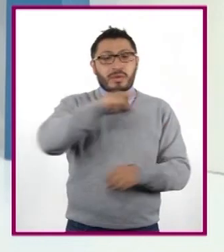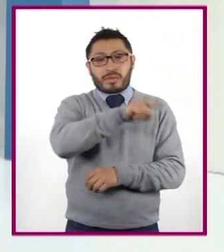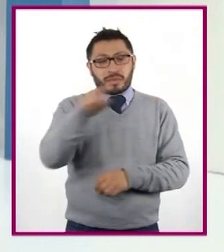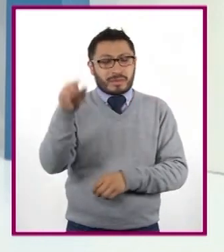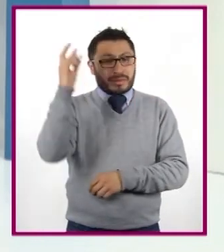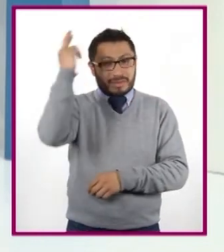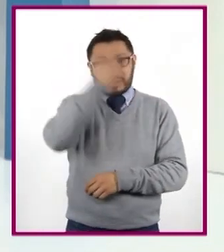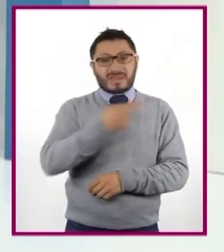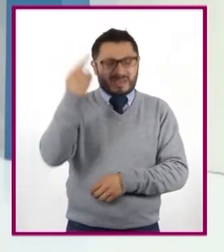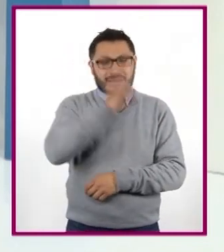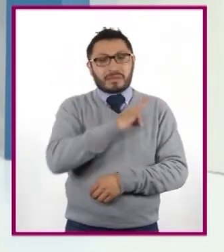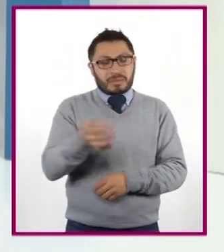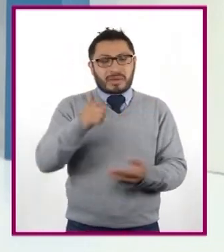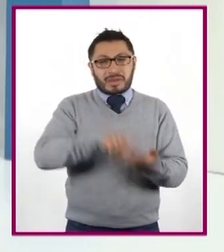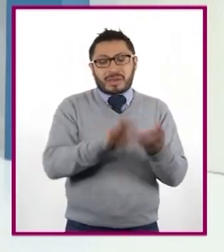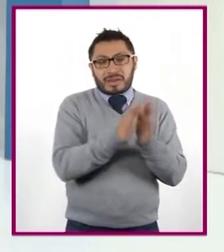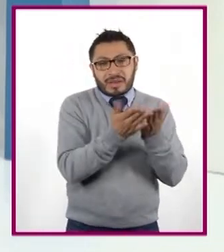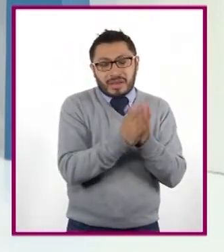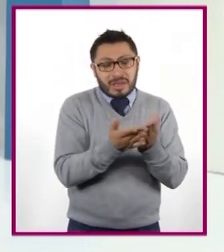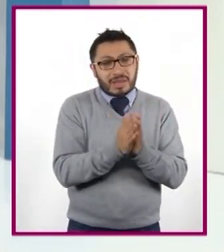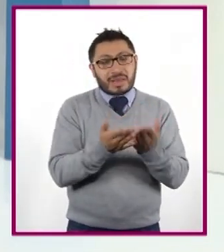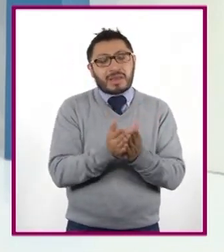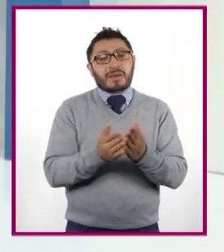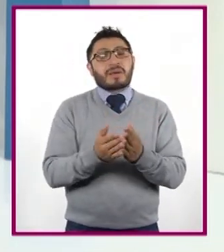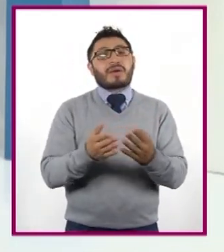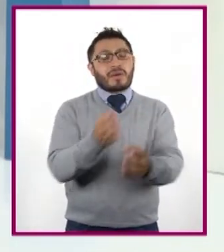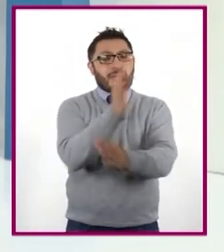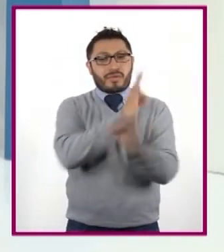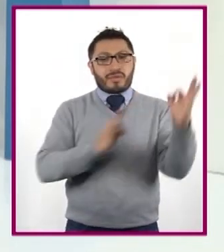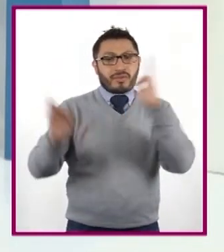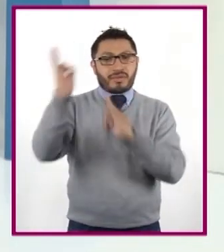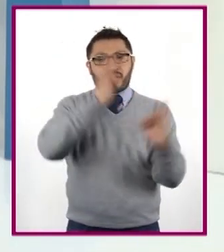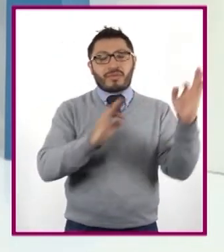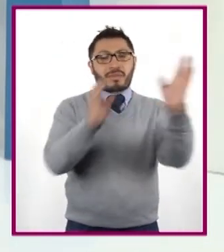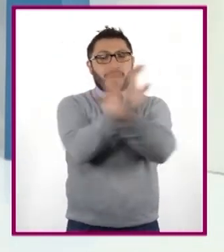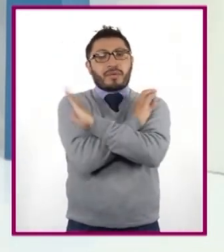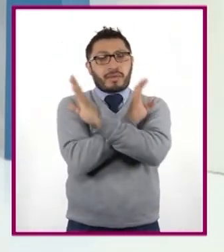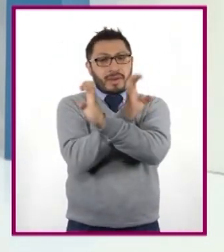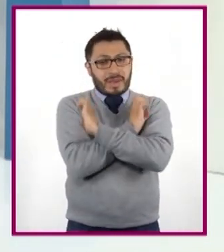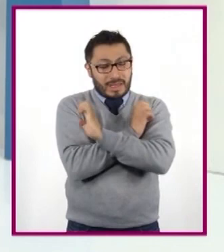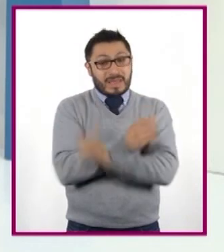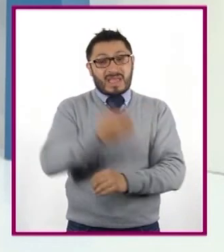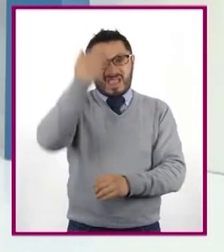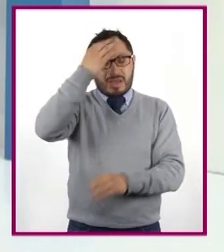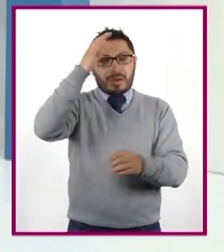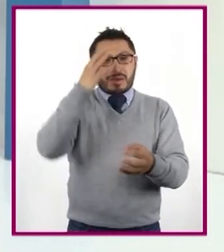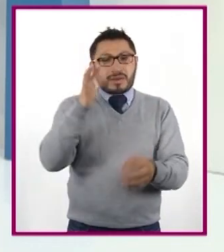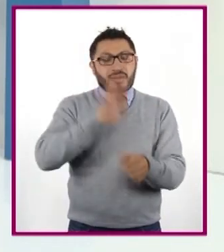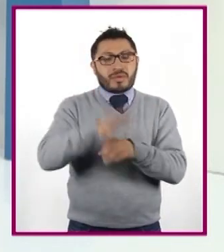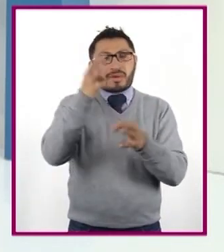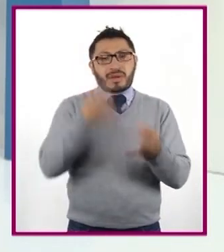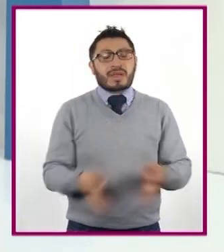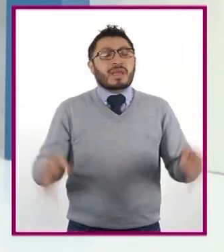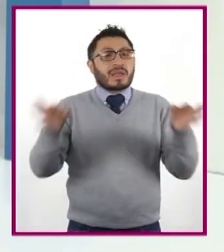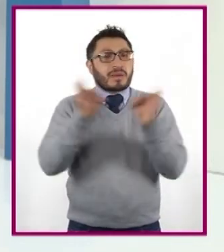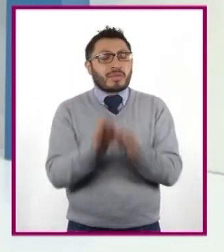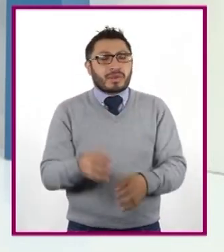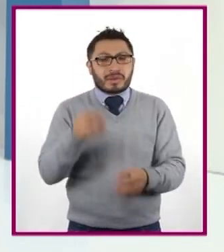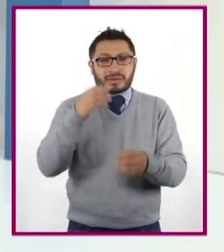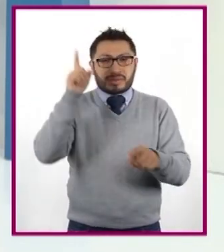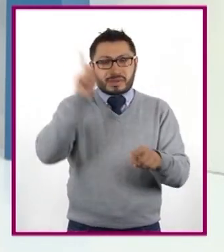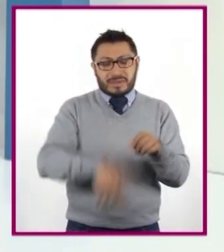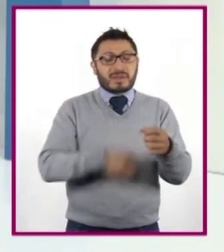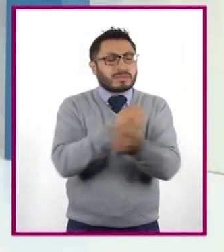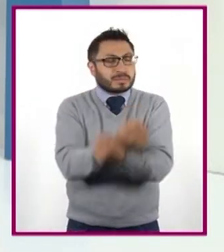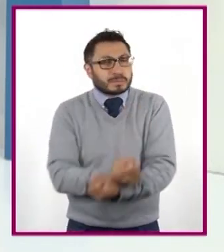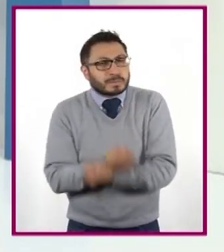revisar los libros de texto de formación cívica y ética. Para conocer la importancia de la lucha contra la esclavitud,